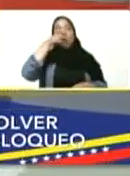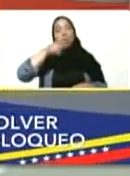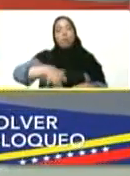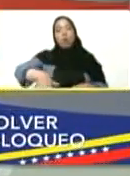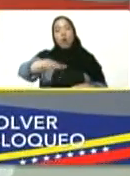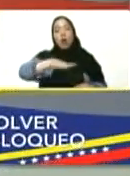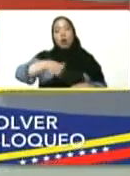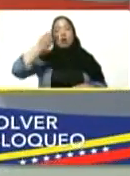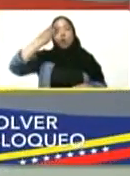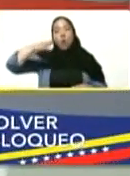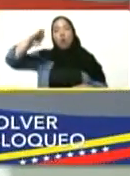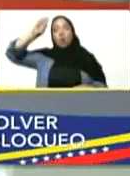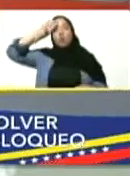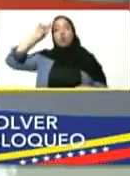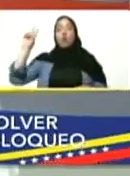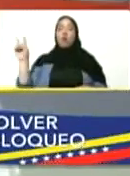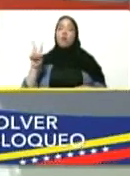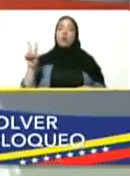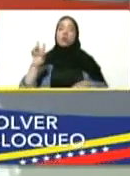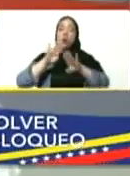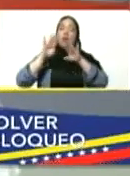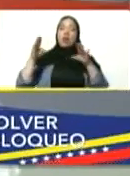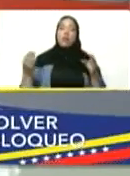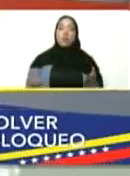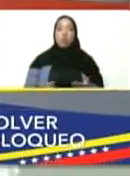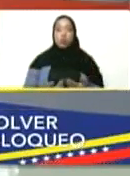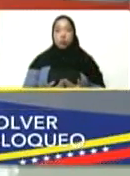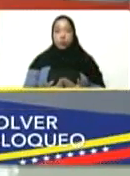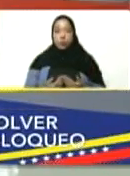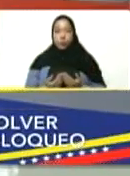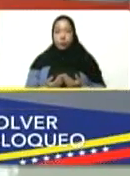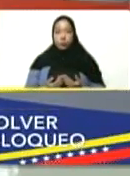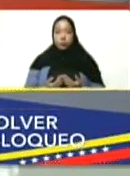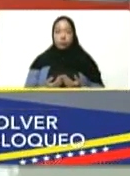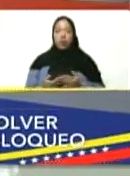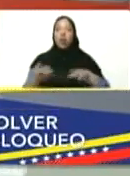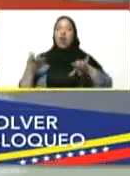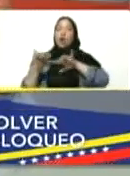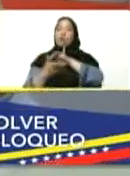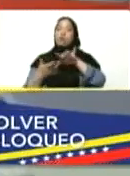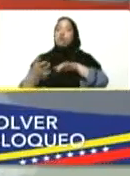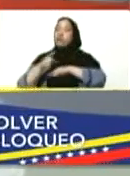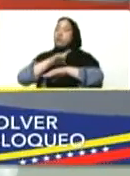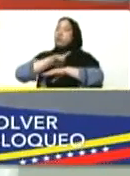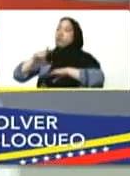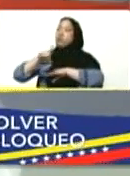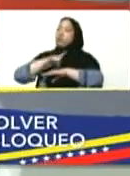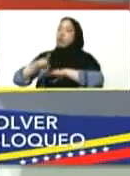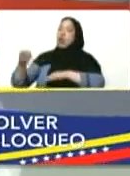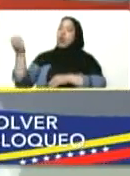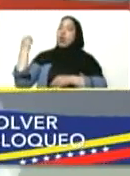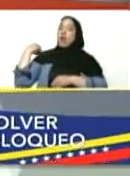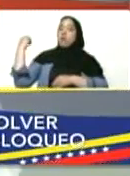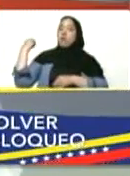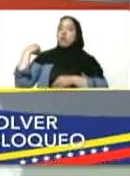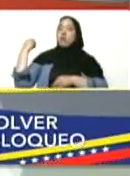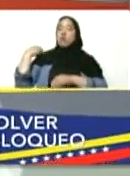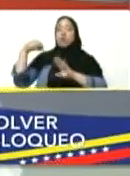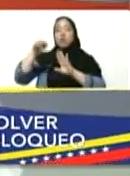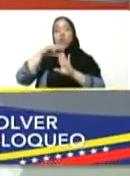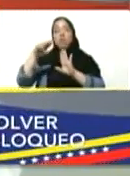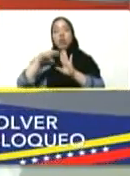de Cuba, de Venezuela y del mundo. Y deben cesar las sanciones, llamadas sanciones y